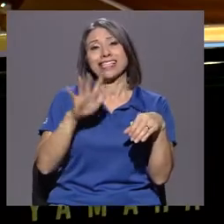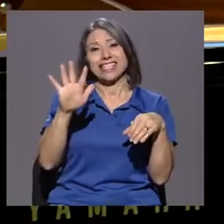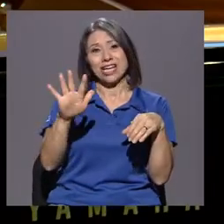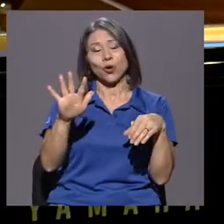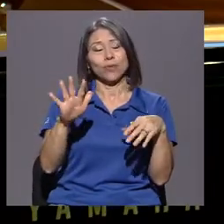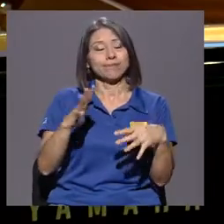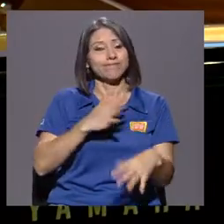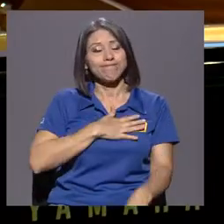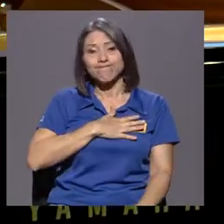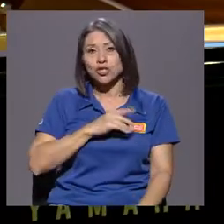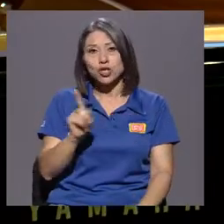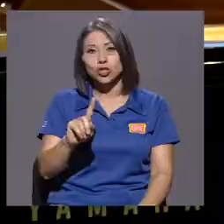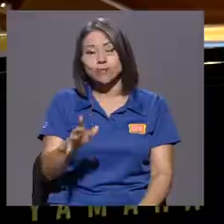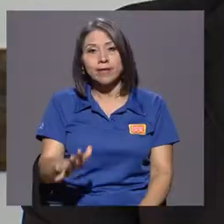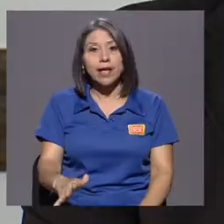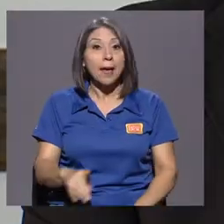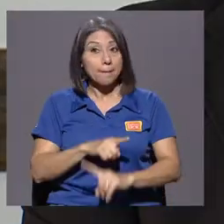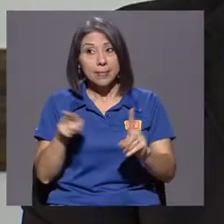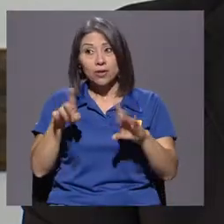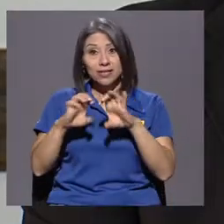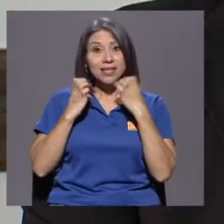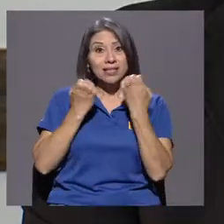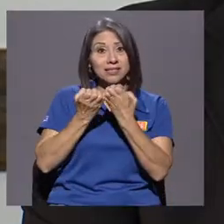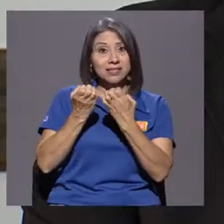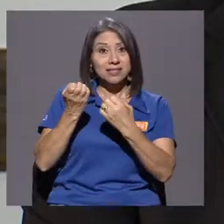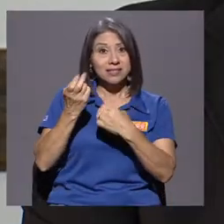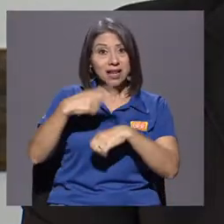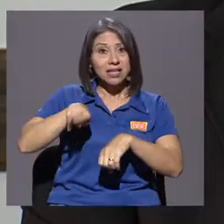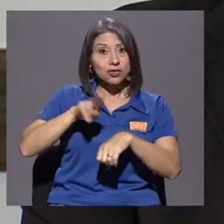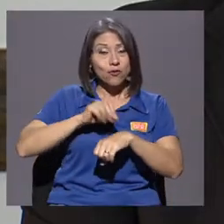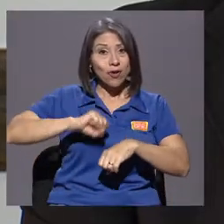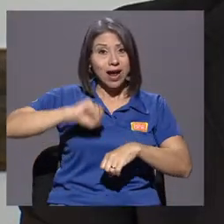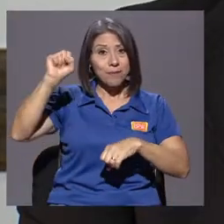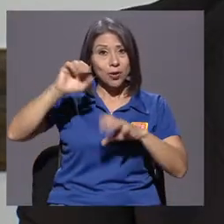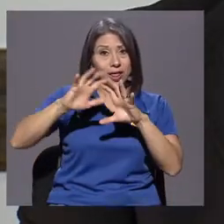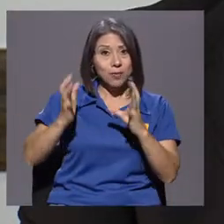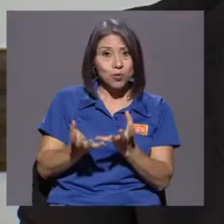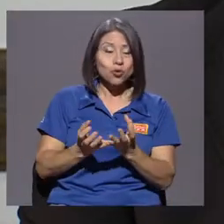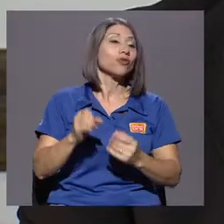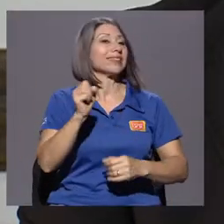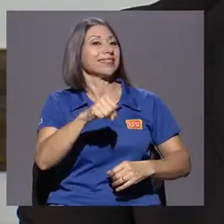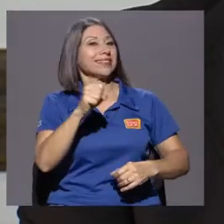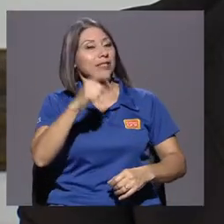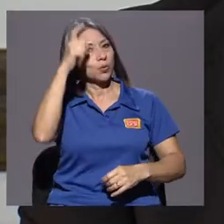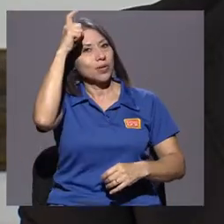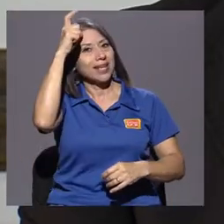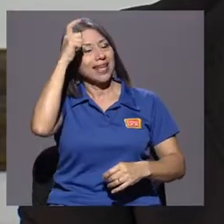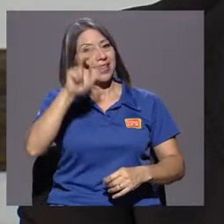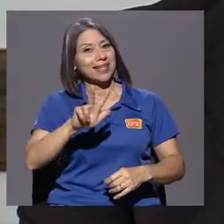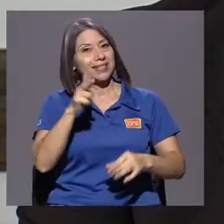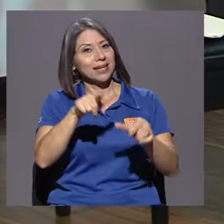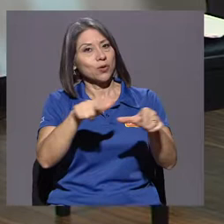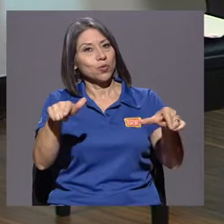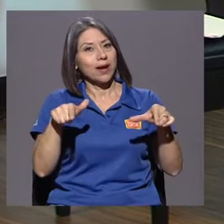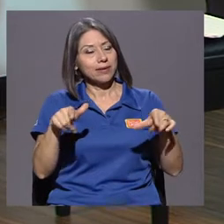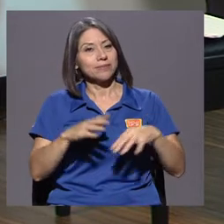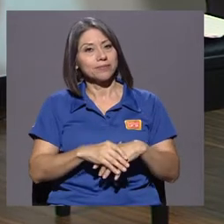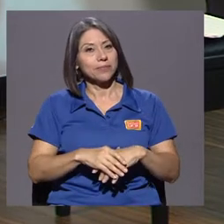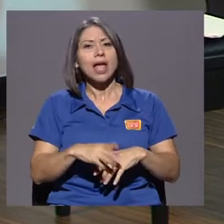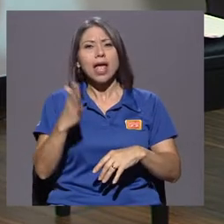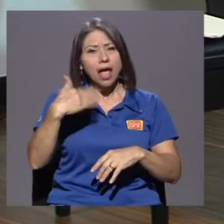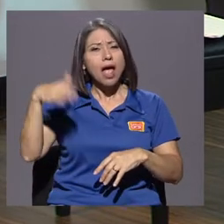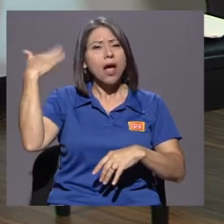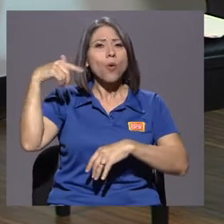reclamo es absurdo esta selección fue campeón y turquía quedó en tercer lugar es que hubo un momento